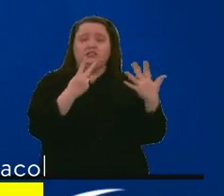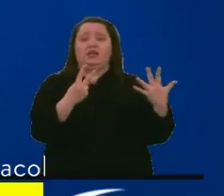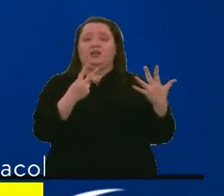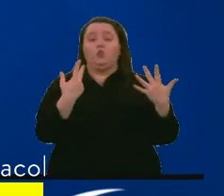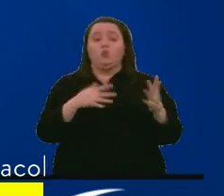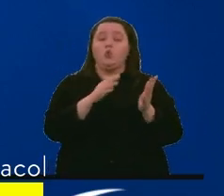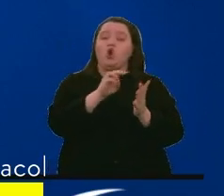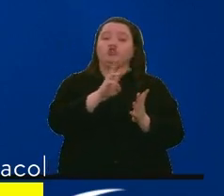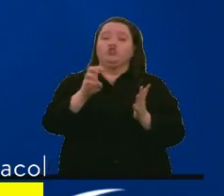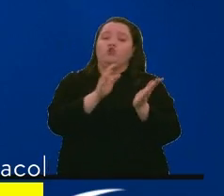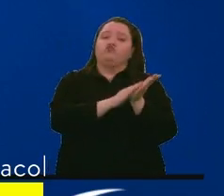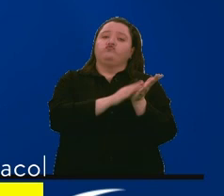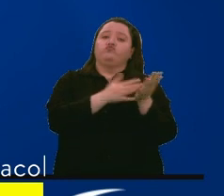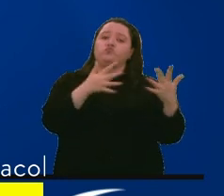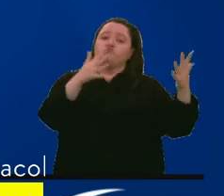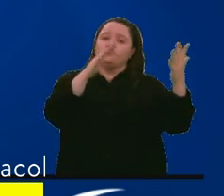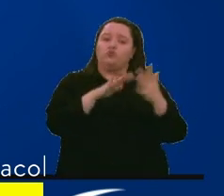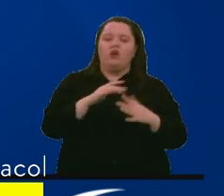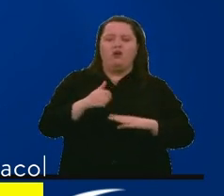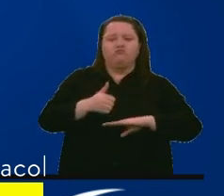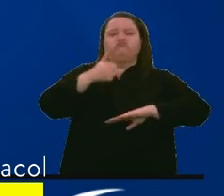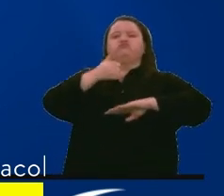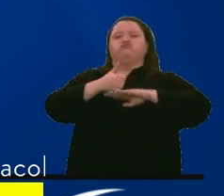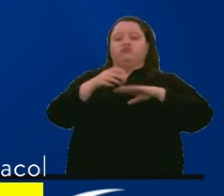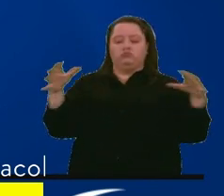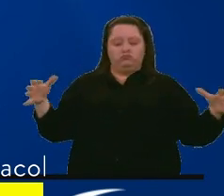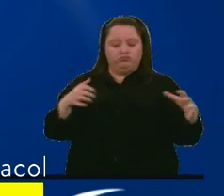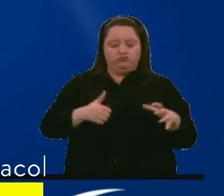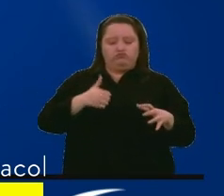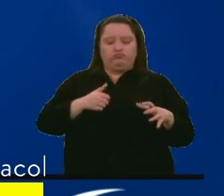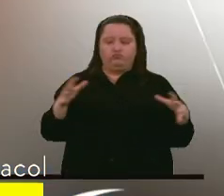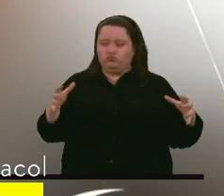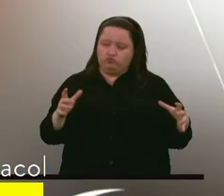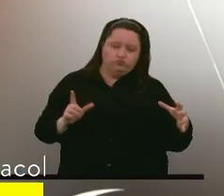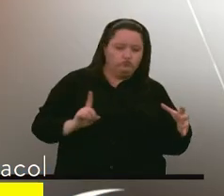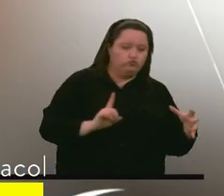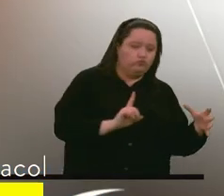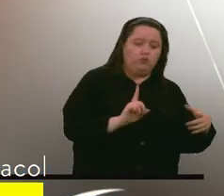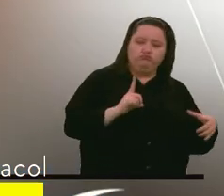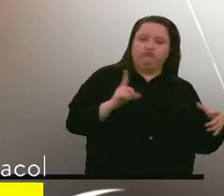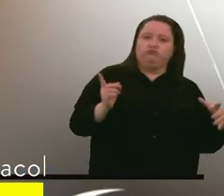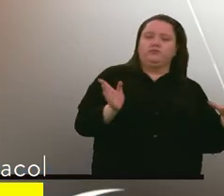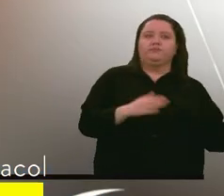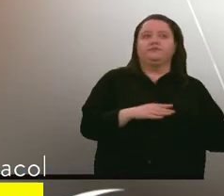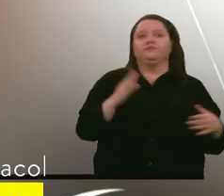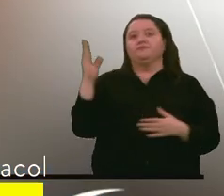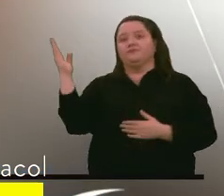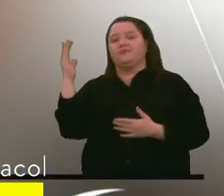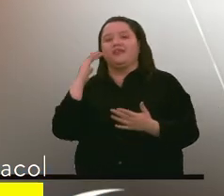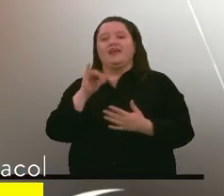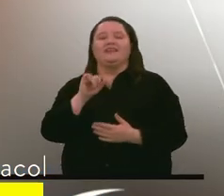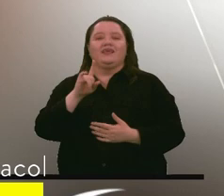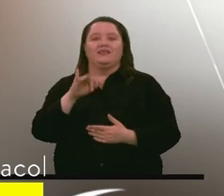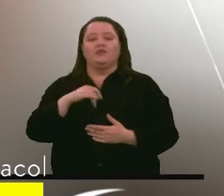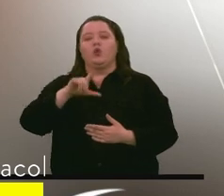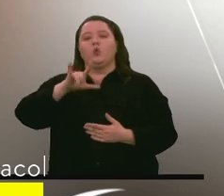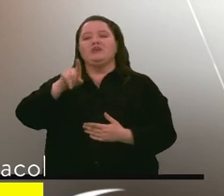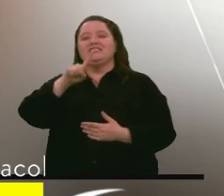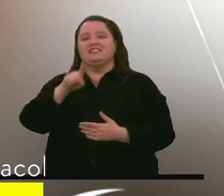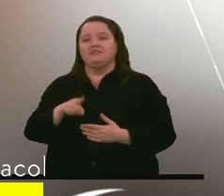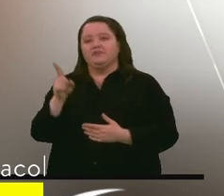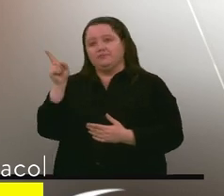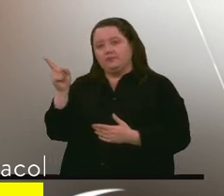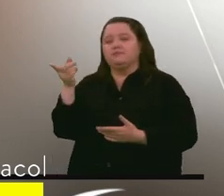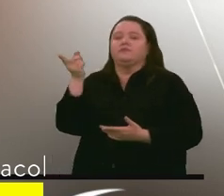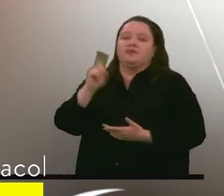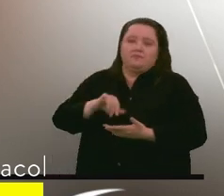88 felicitaciones que lo llevaron a ser el comandante de escuadra de la fuerza disponible. Este era el rostro del intendente Luis Alberto Xavi Gutiérrez,